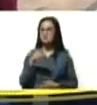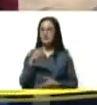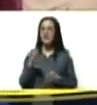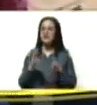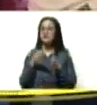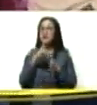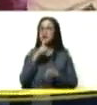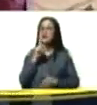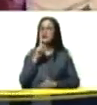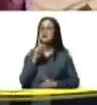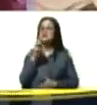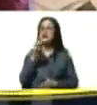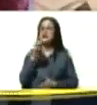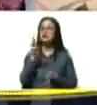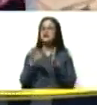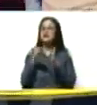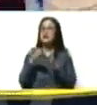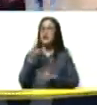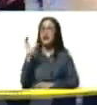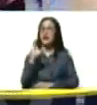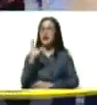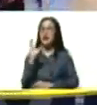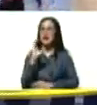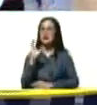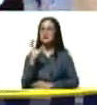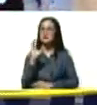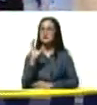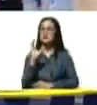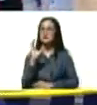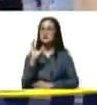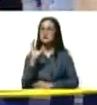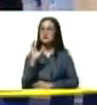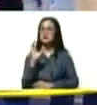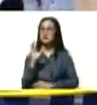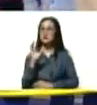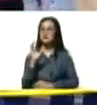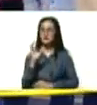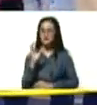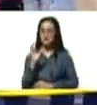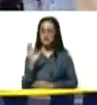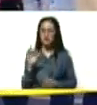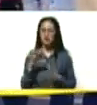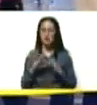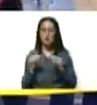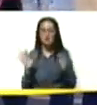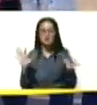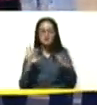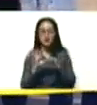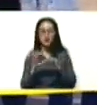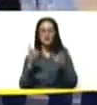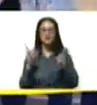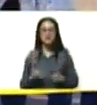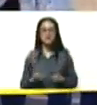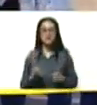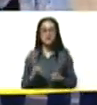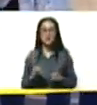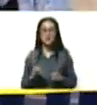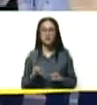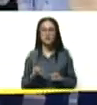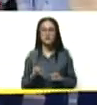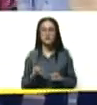Tren Caracas, una cosa bella que ocurrió en el taller, que bueno, nos hermanamos todos y bueno, la decisión fue vamos a